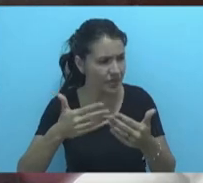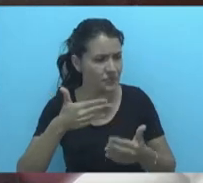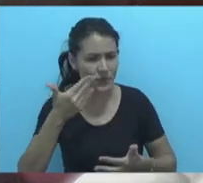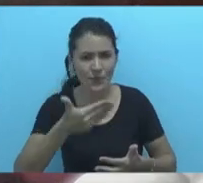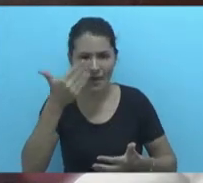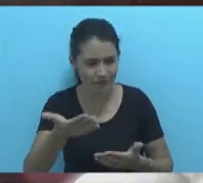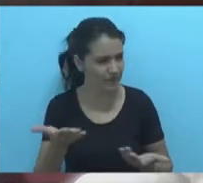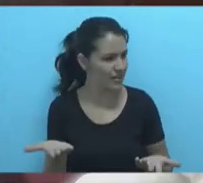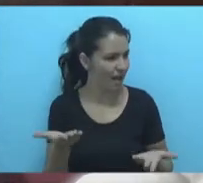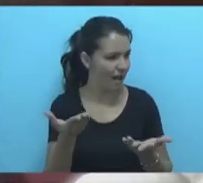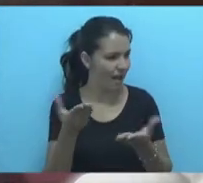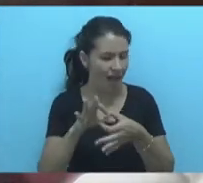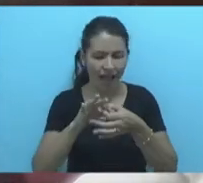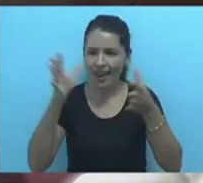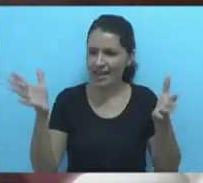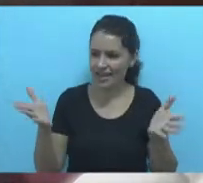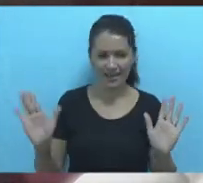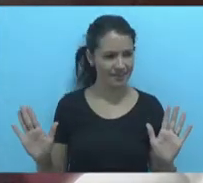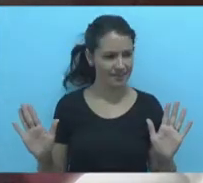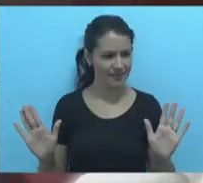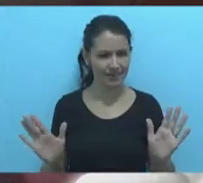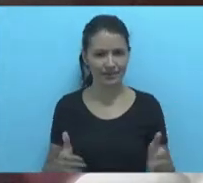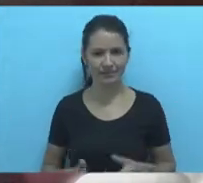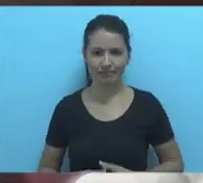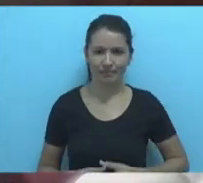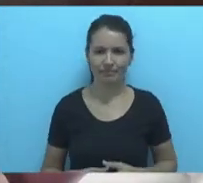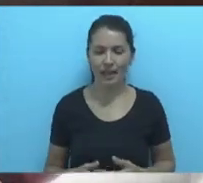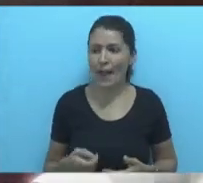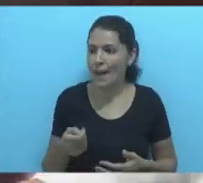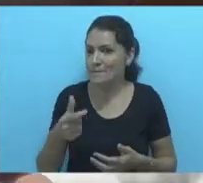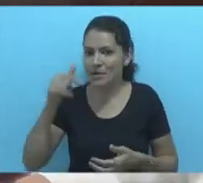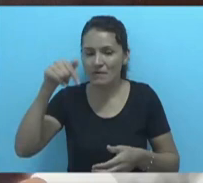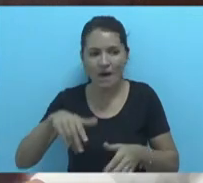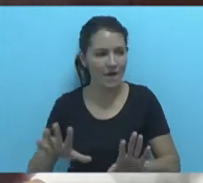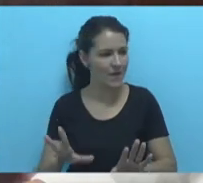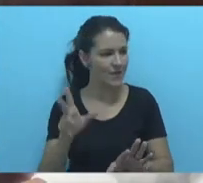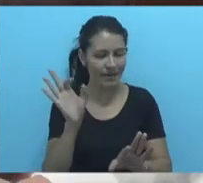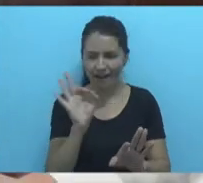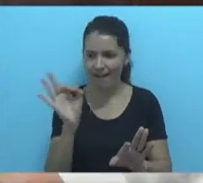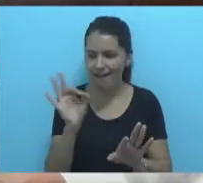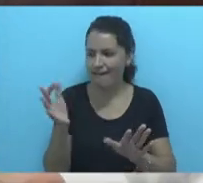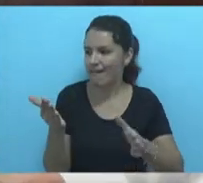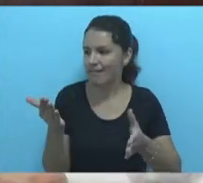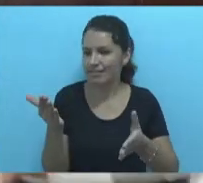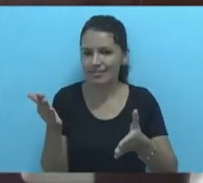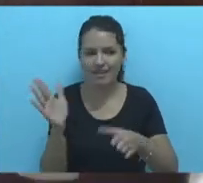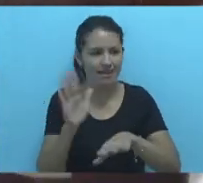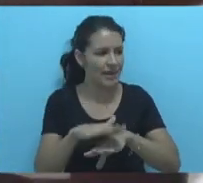No se resisten los archivos, nadie se hace cargo de nada, resulta que